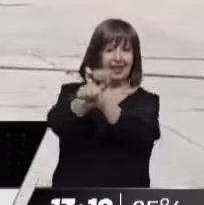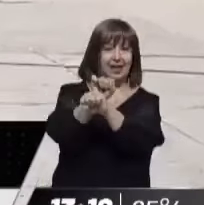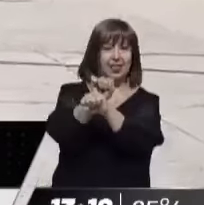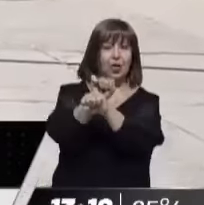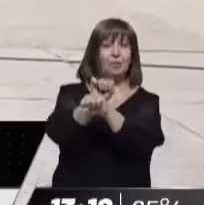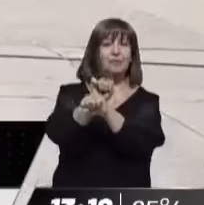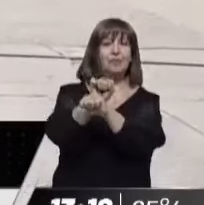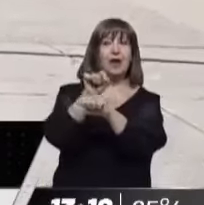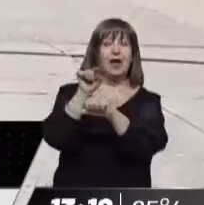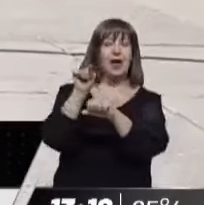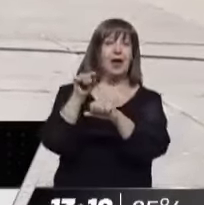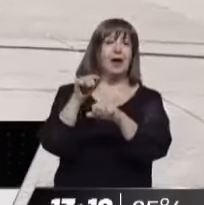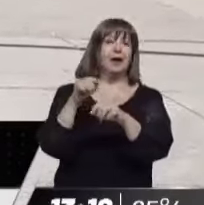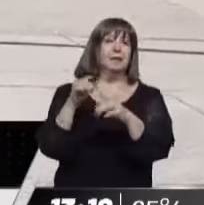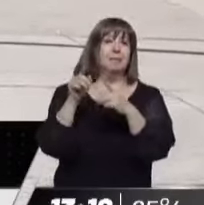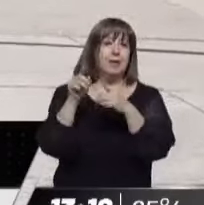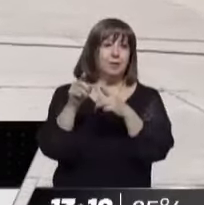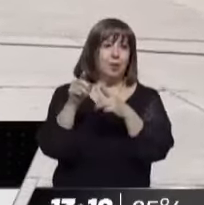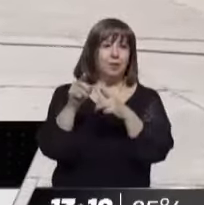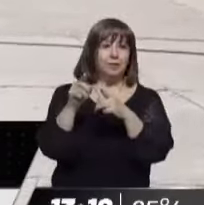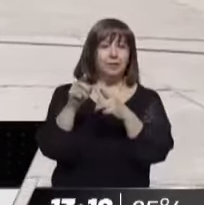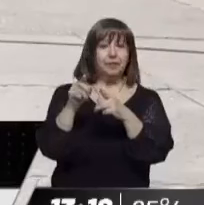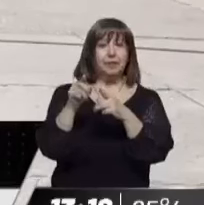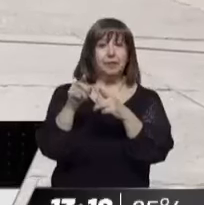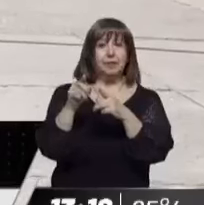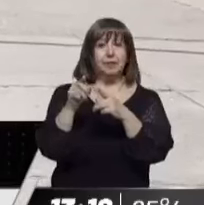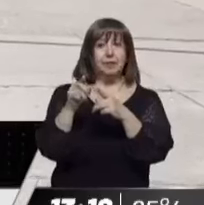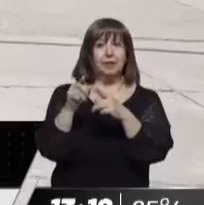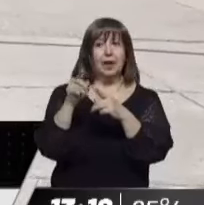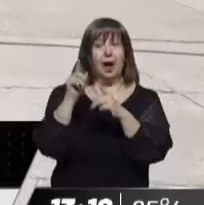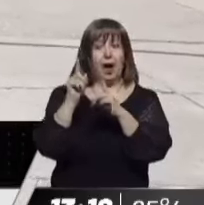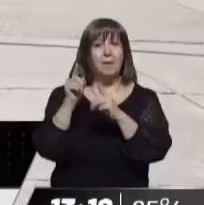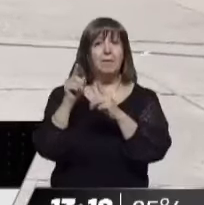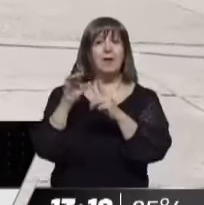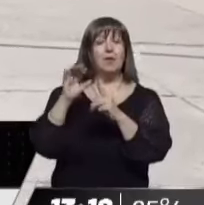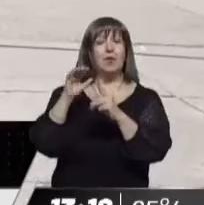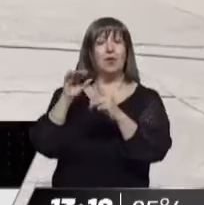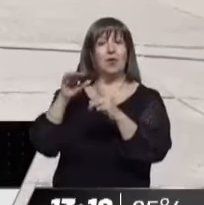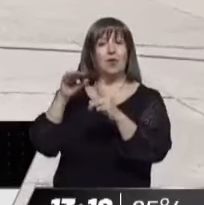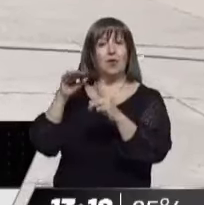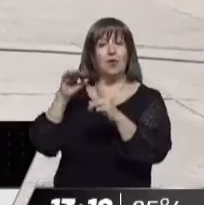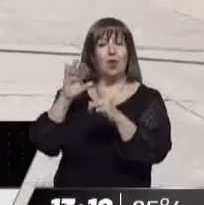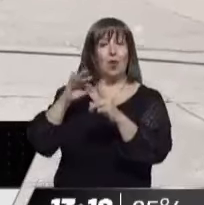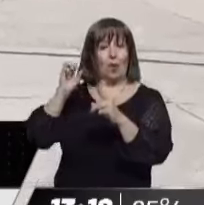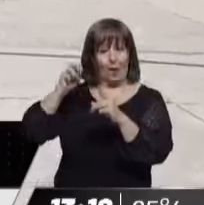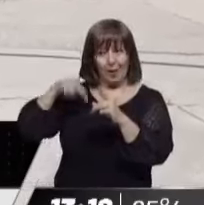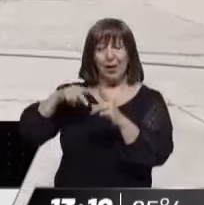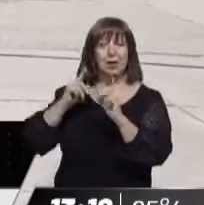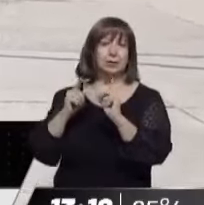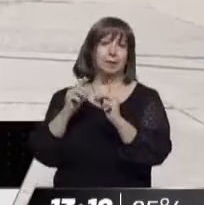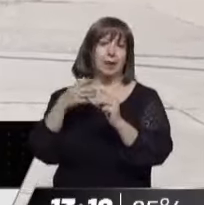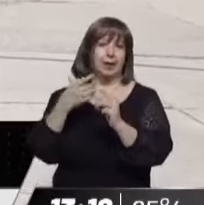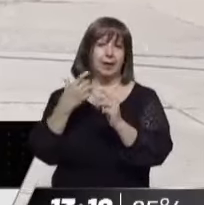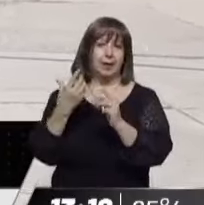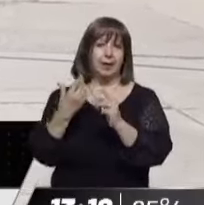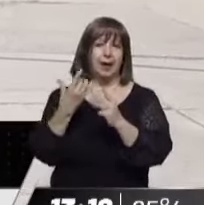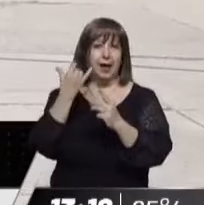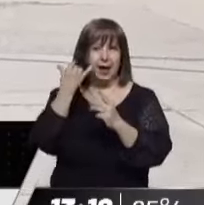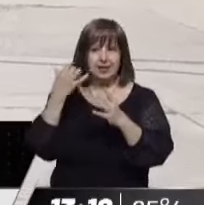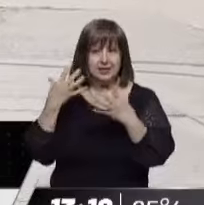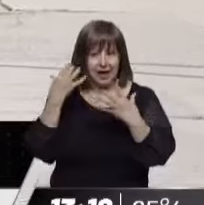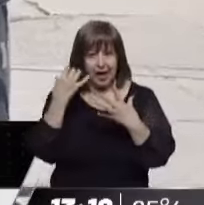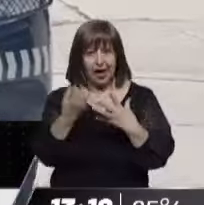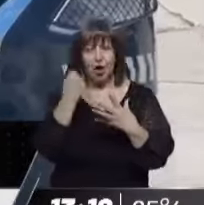25 intenta escapar y se va a ese lugar, que ahí también encuentran armas, y este hombre, hay como un pasillo entre la casa negra donde